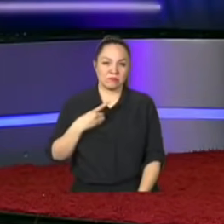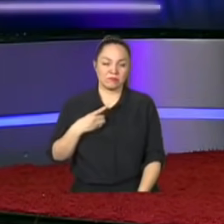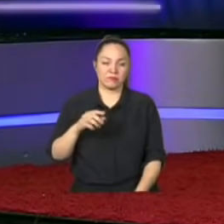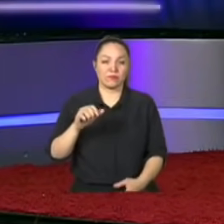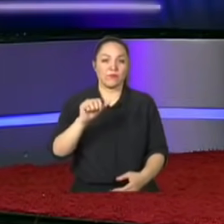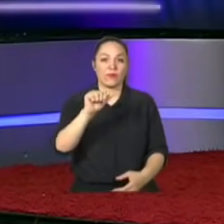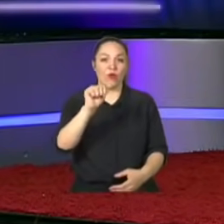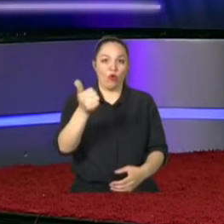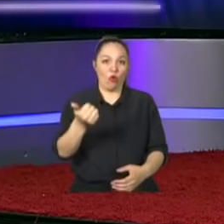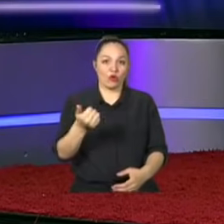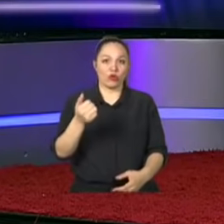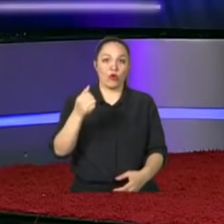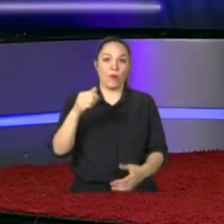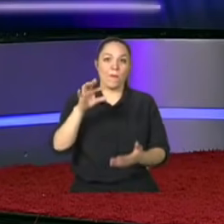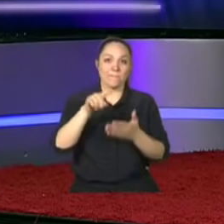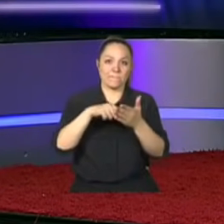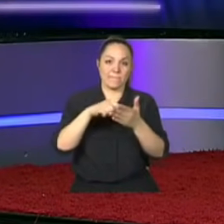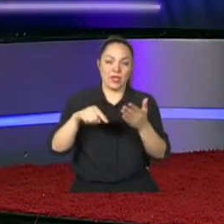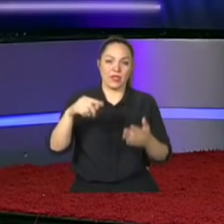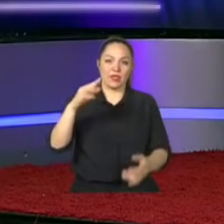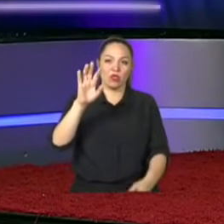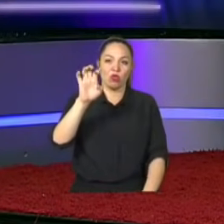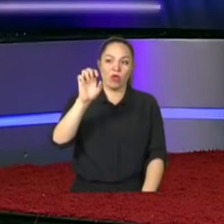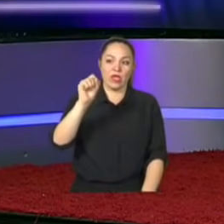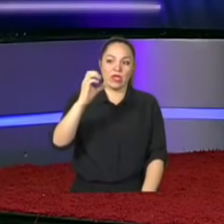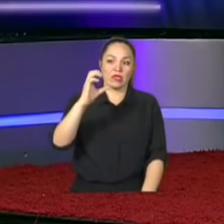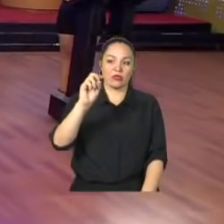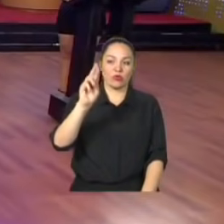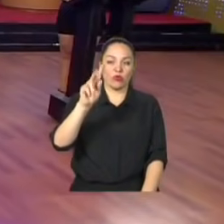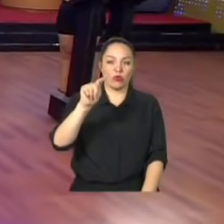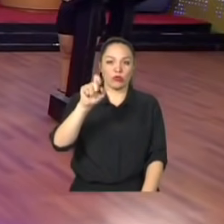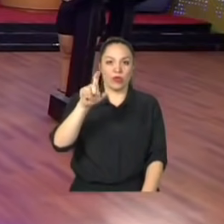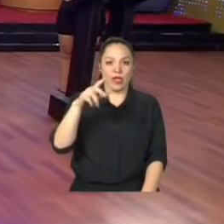partido escultural. Adelante, Anel Rodríguez.